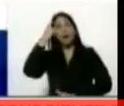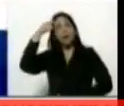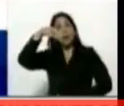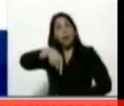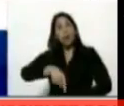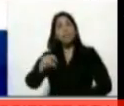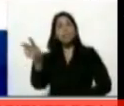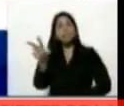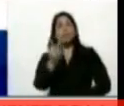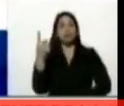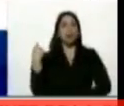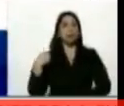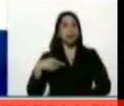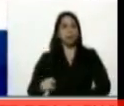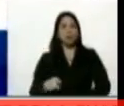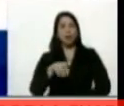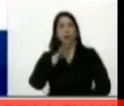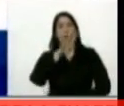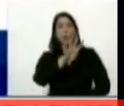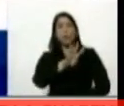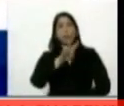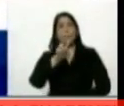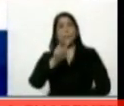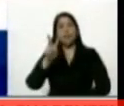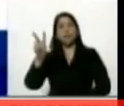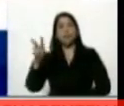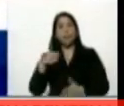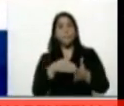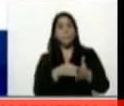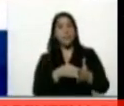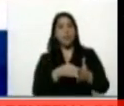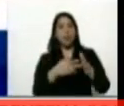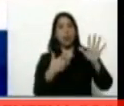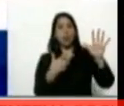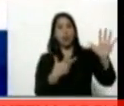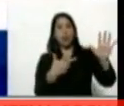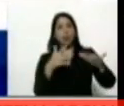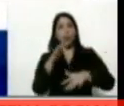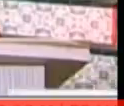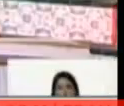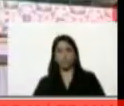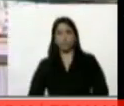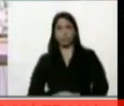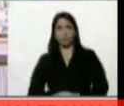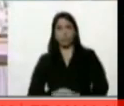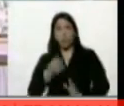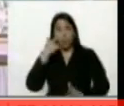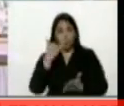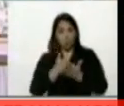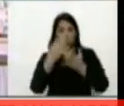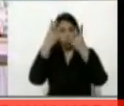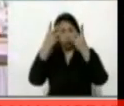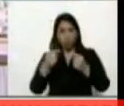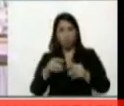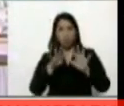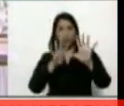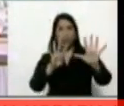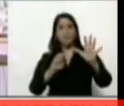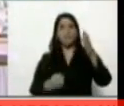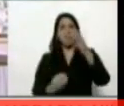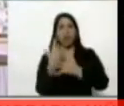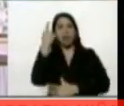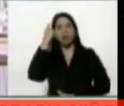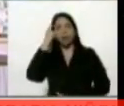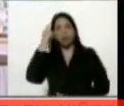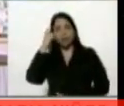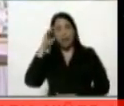régimen había obtenido 2 años de licencia. ¿Recuerdas, Jenny? Sí, claro. Exacto. El régimen obtiene 2 años de licencia con la llegada del